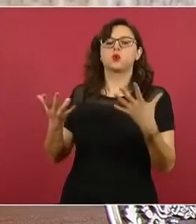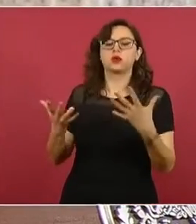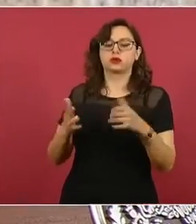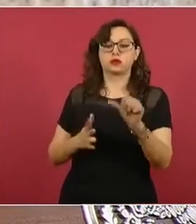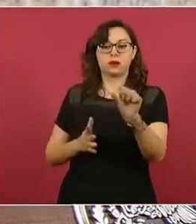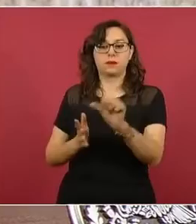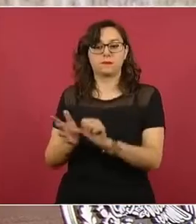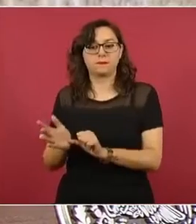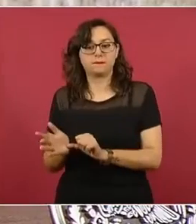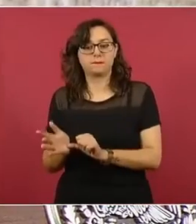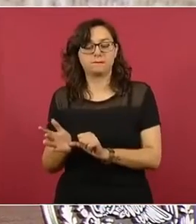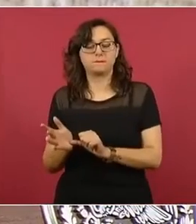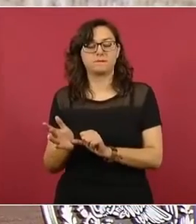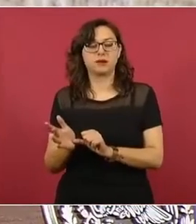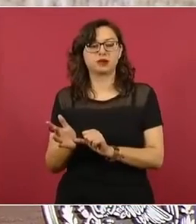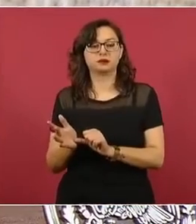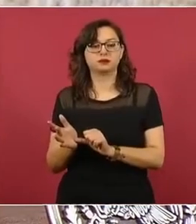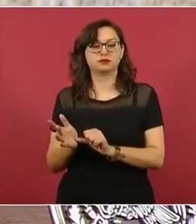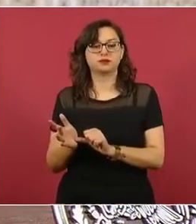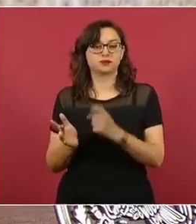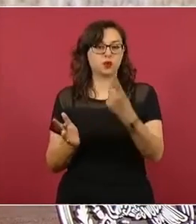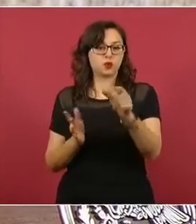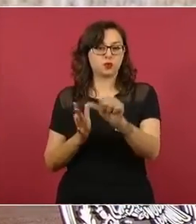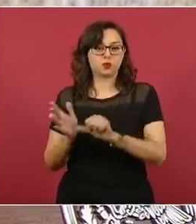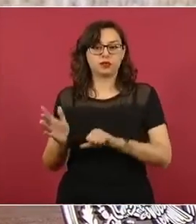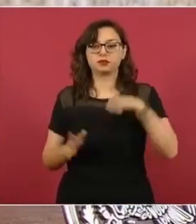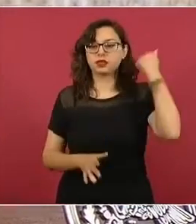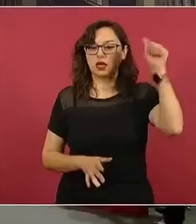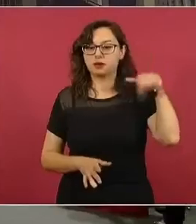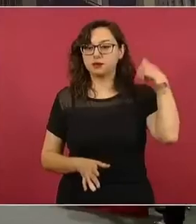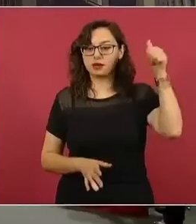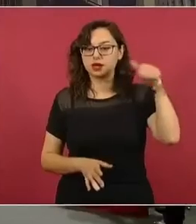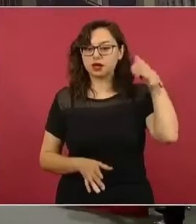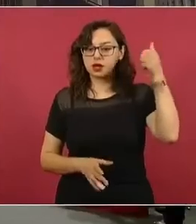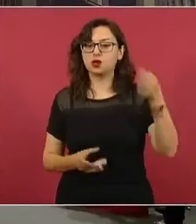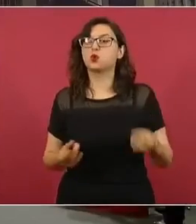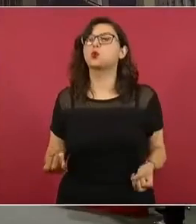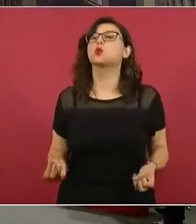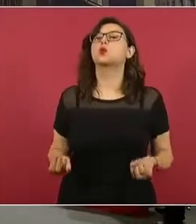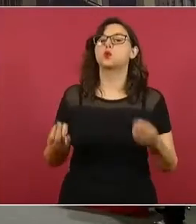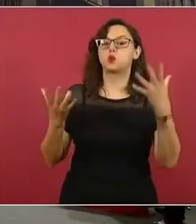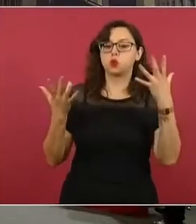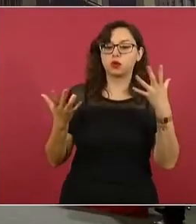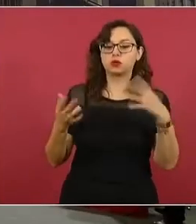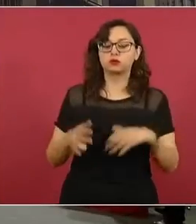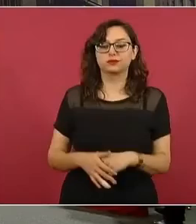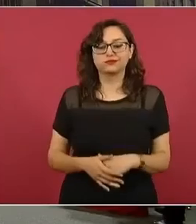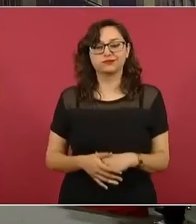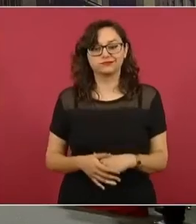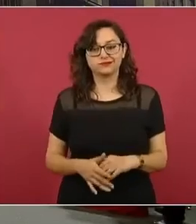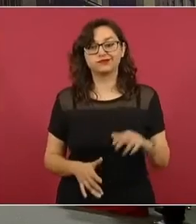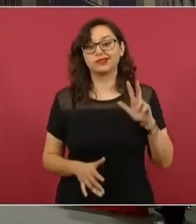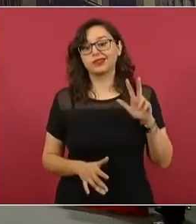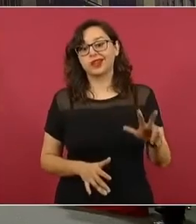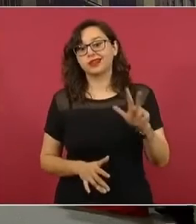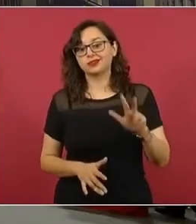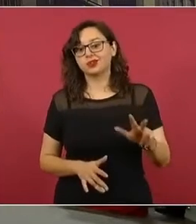mes de abril. Estamos